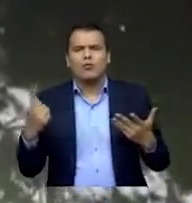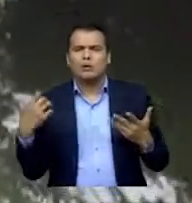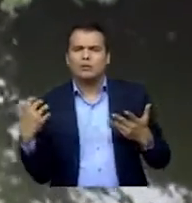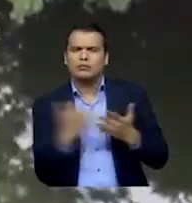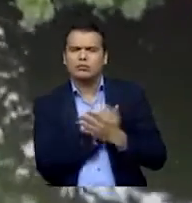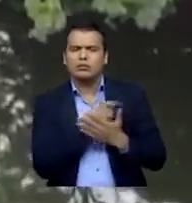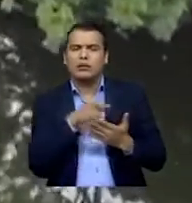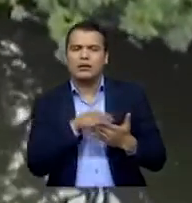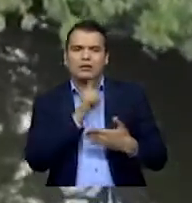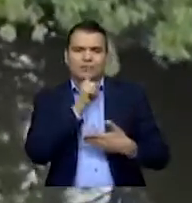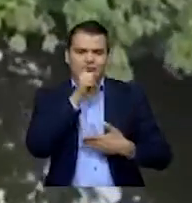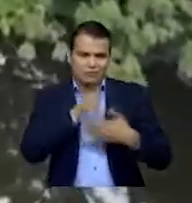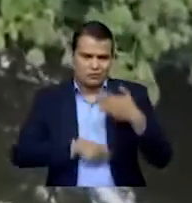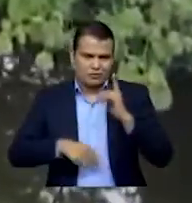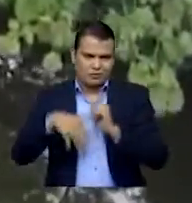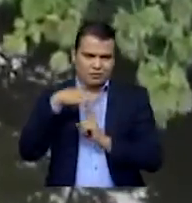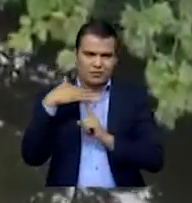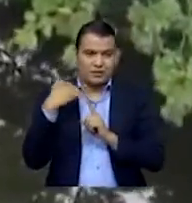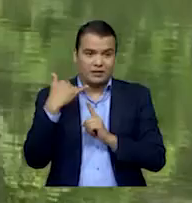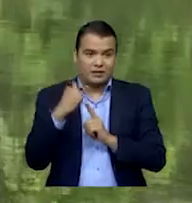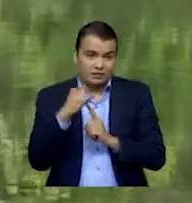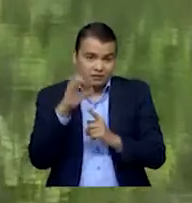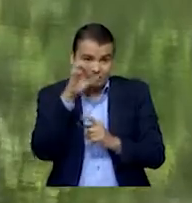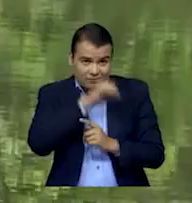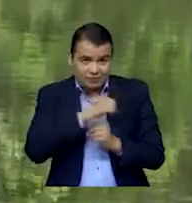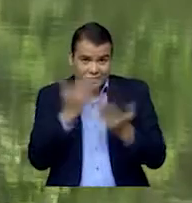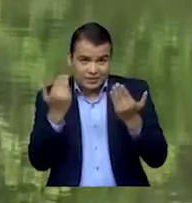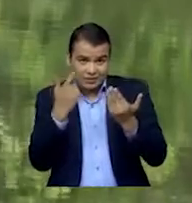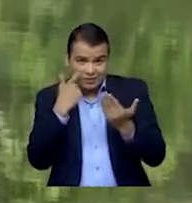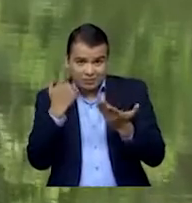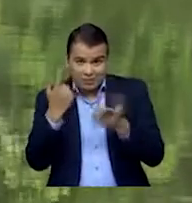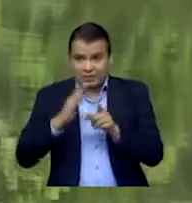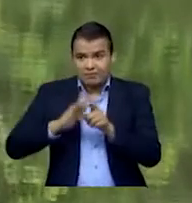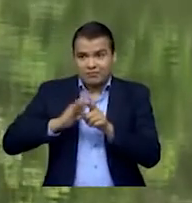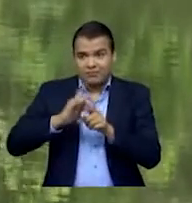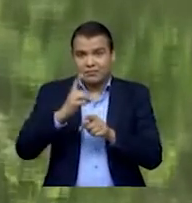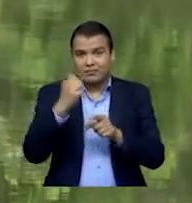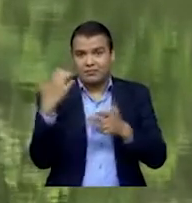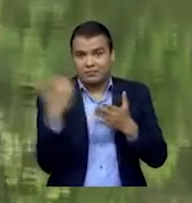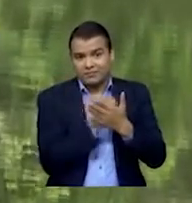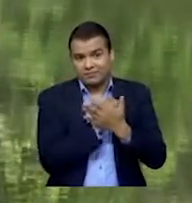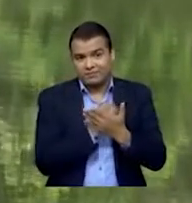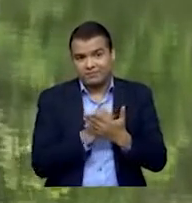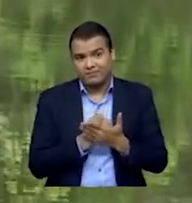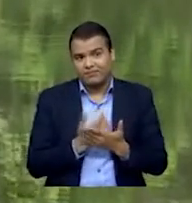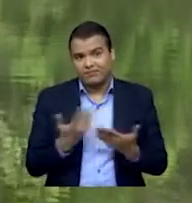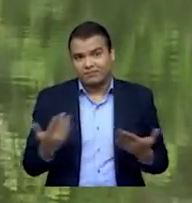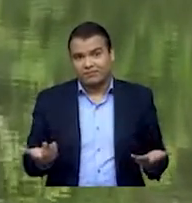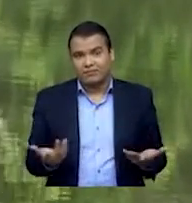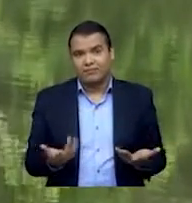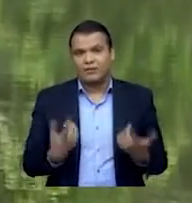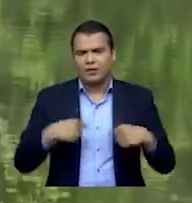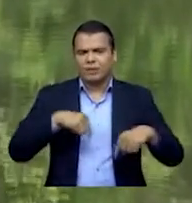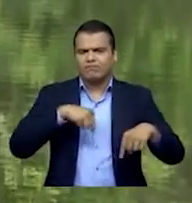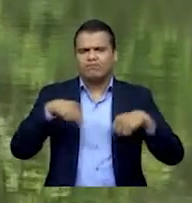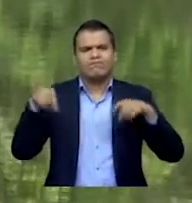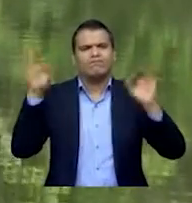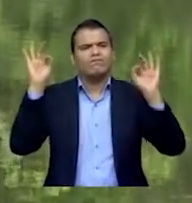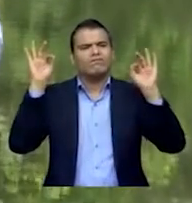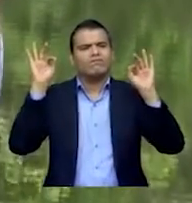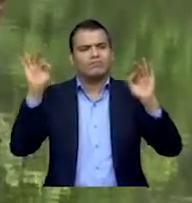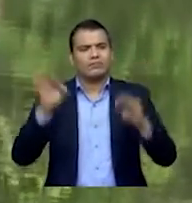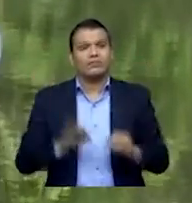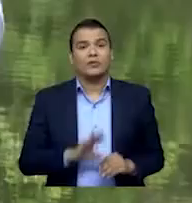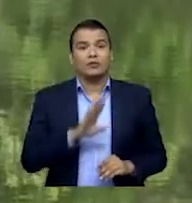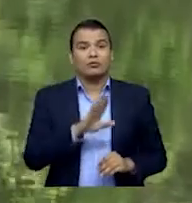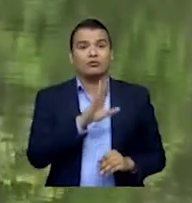sepan de qué manera se están invirtiendo sus impuestos y que se está haciendo de manera eficiente con gobernanza ambiental entre